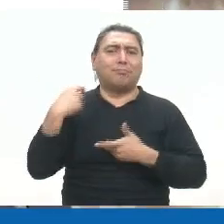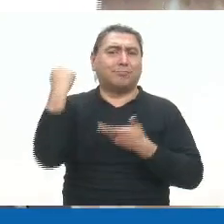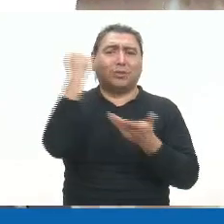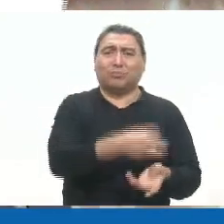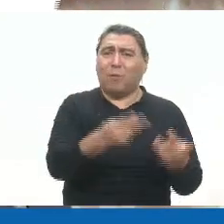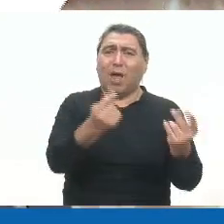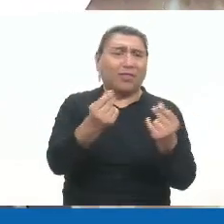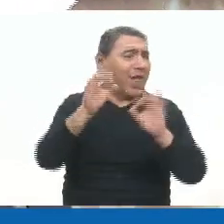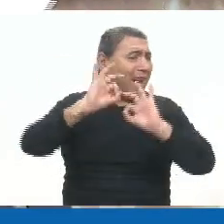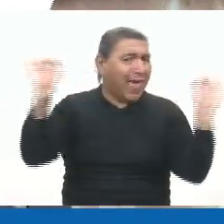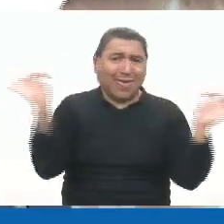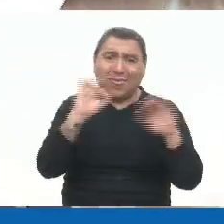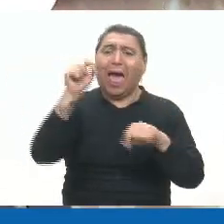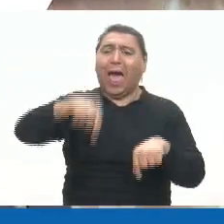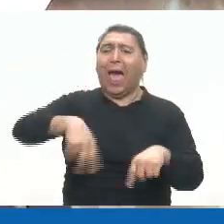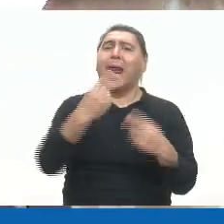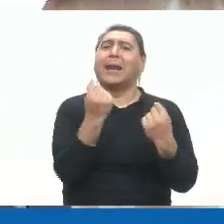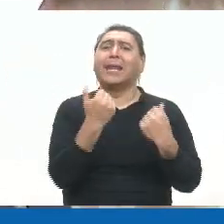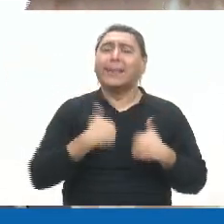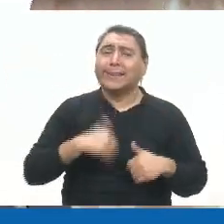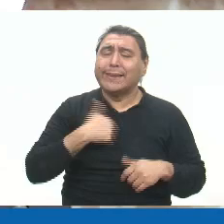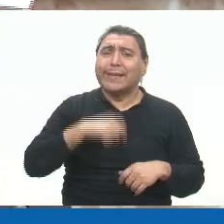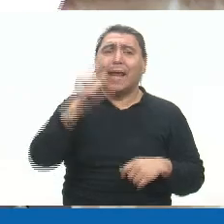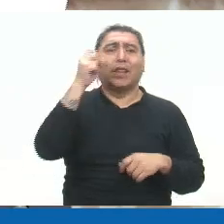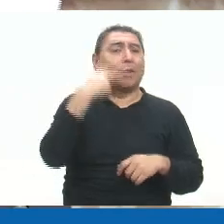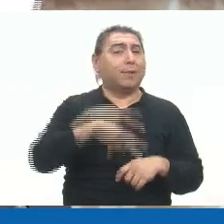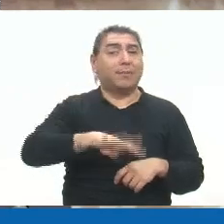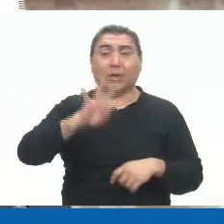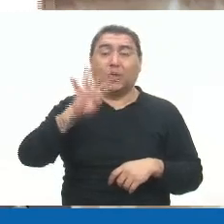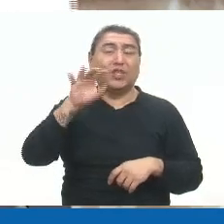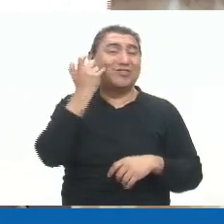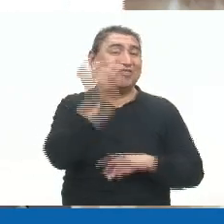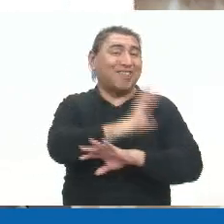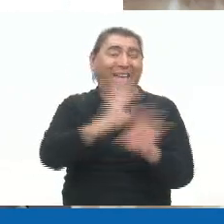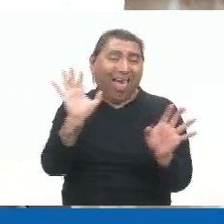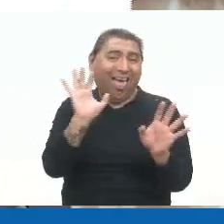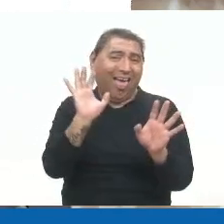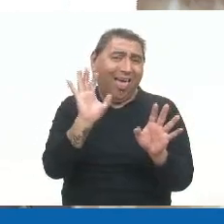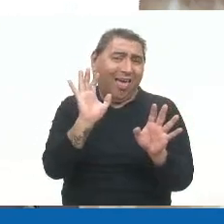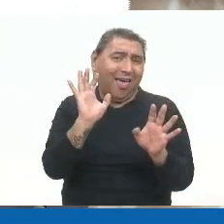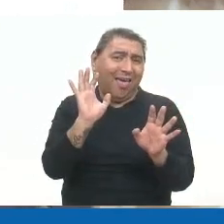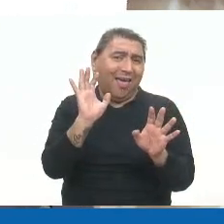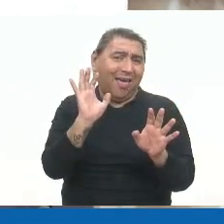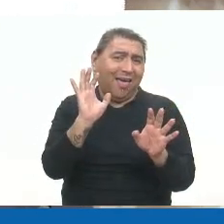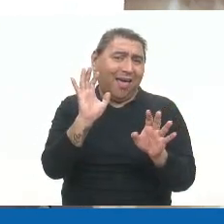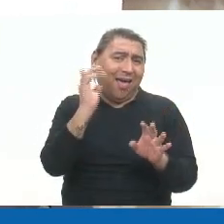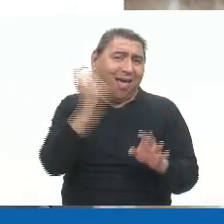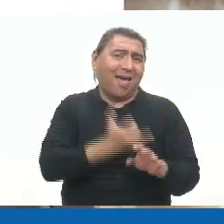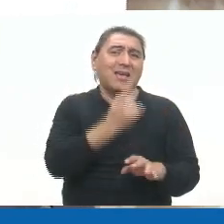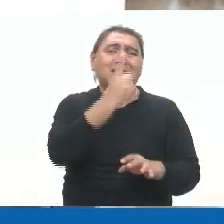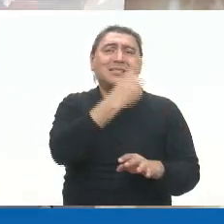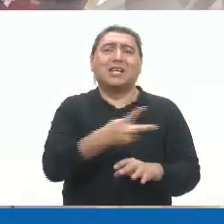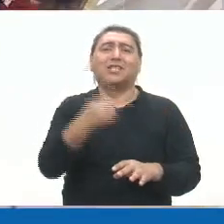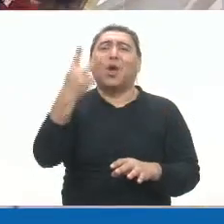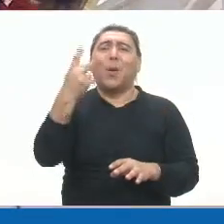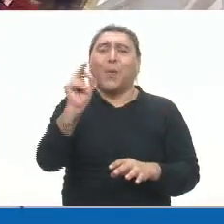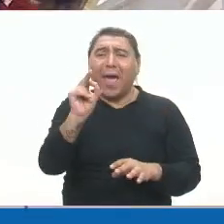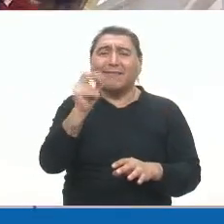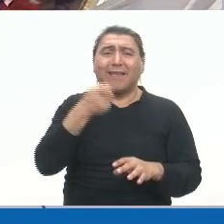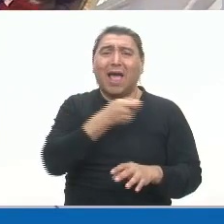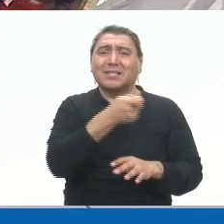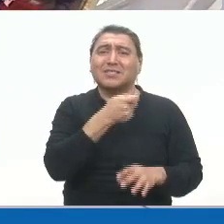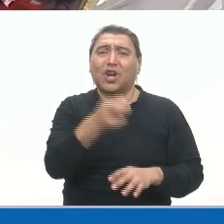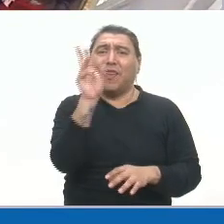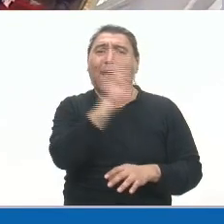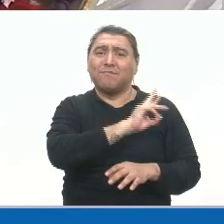y en la Argentina en el 2024 ya se produjeron 120 femicidios